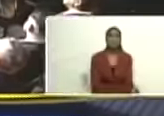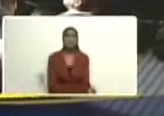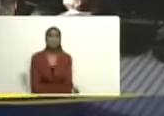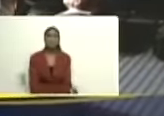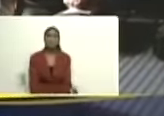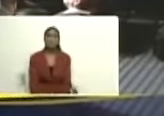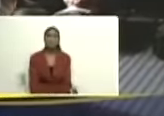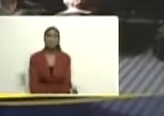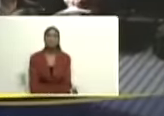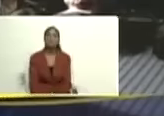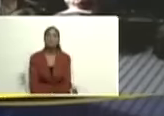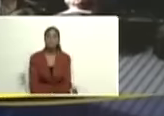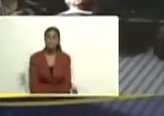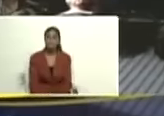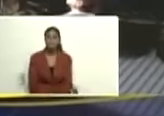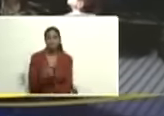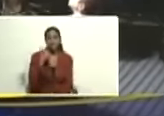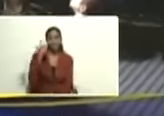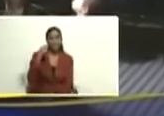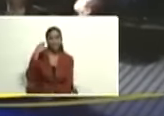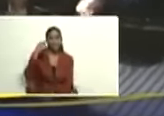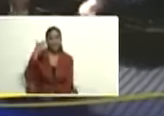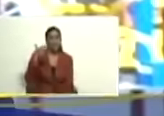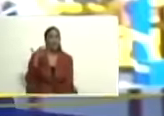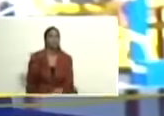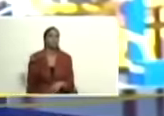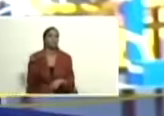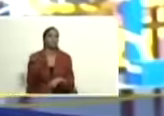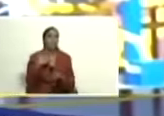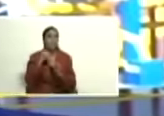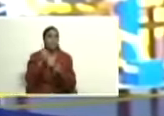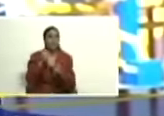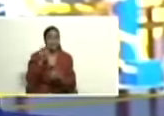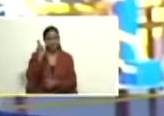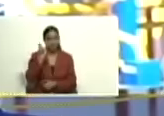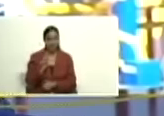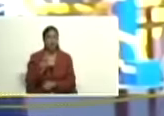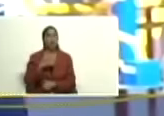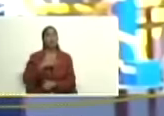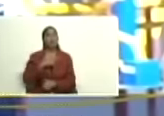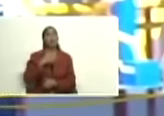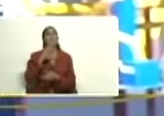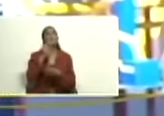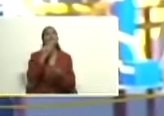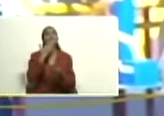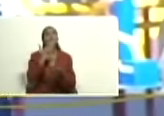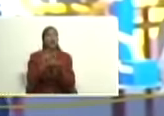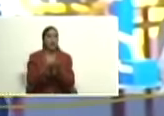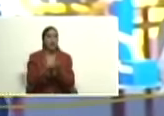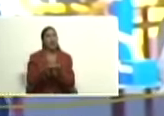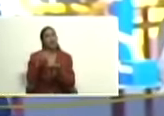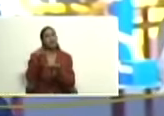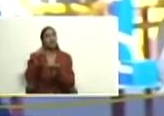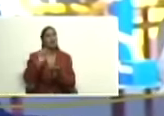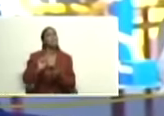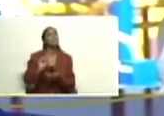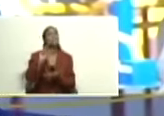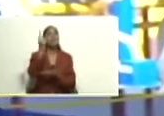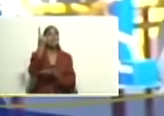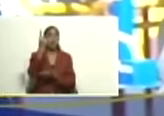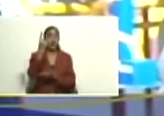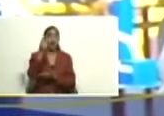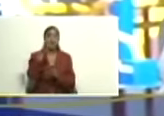Bueno, muchísimas gracias, presidente. Ante todo, agradecido por acompañarnos aquí a esta Expo Metal 2024 en su primera edición. Y